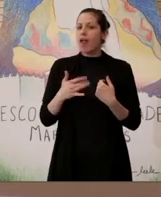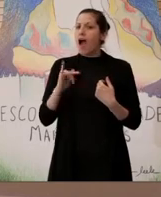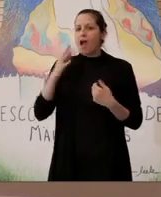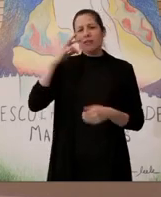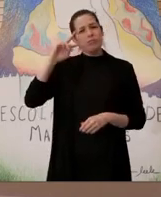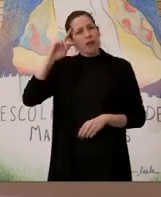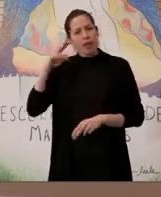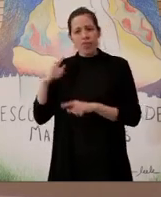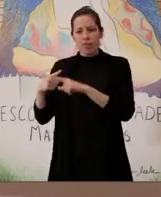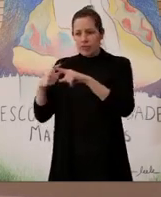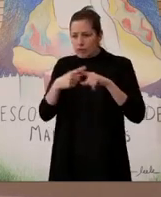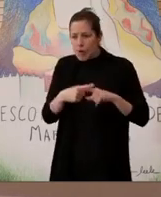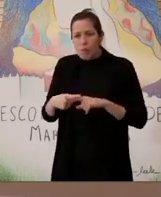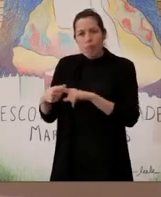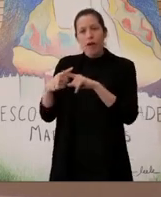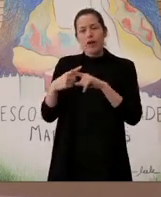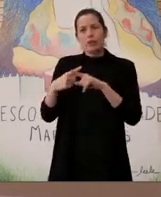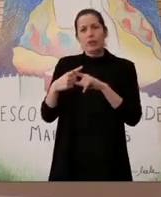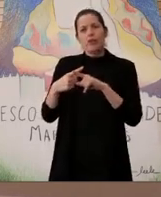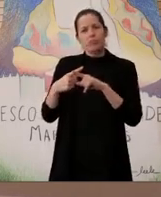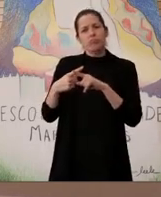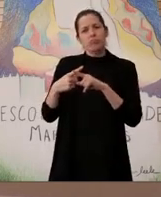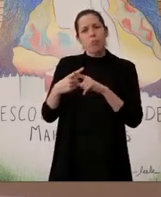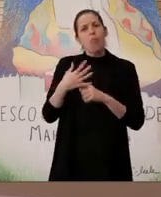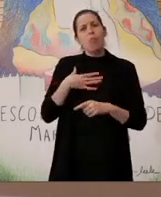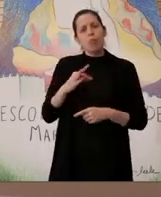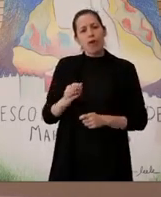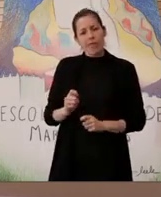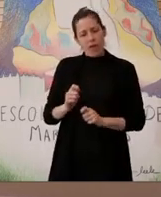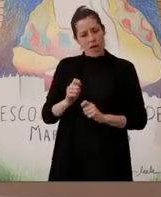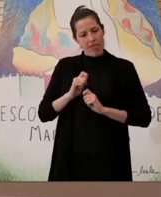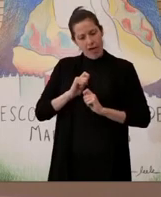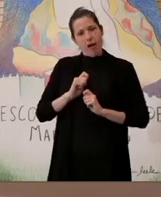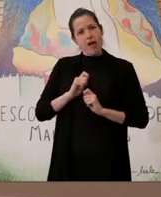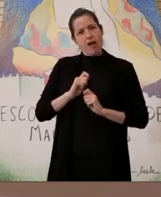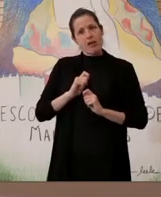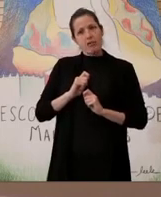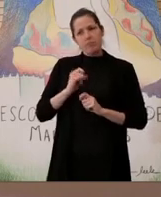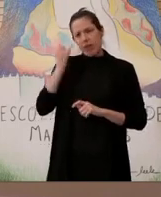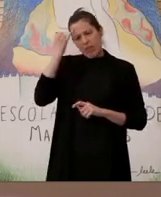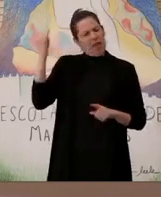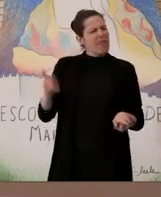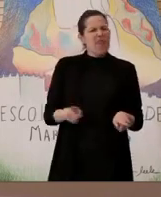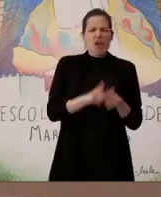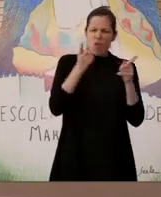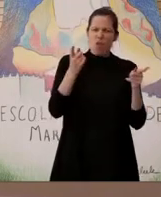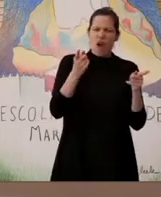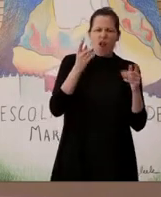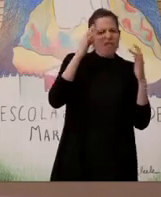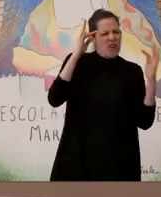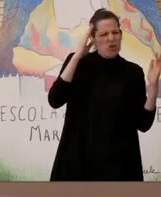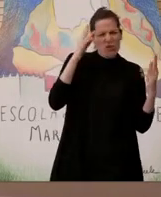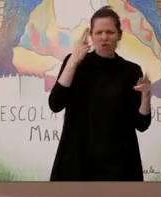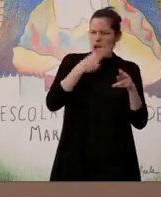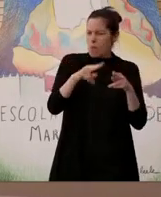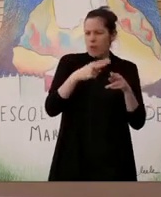también nos intúa en esa idea interesante que se haya antes no con independencia de afiliación políticas podemos ser de organizaciones